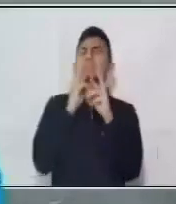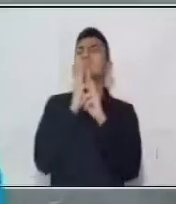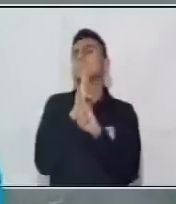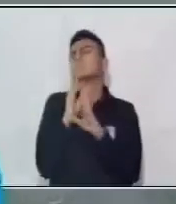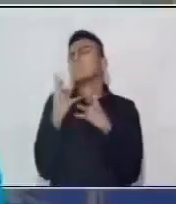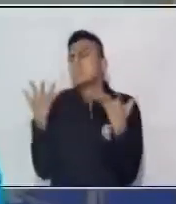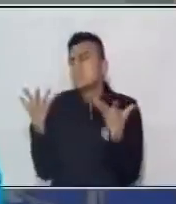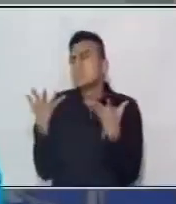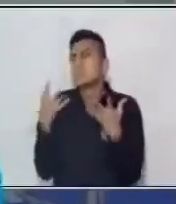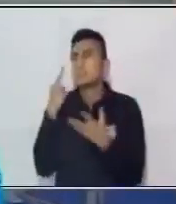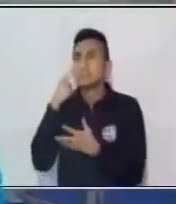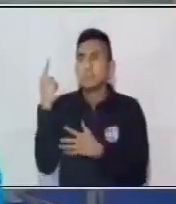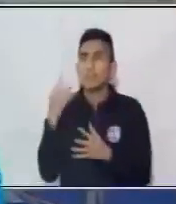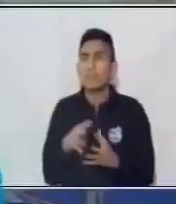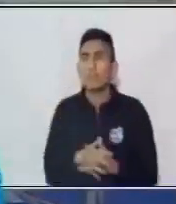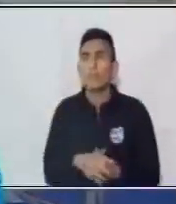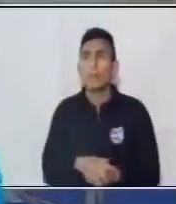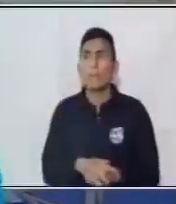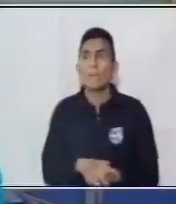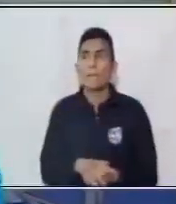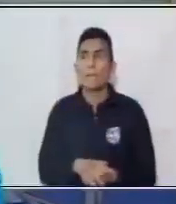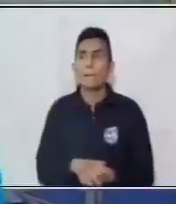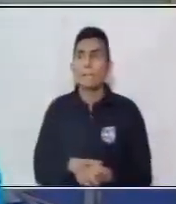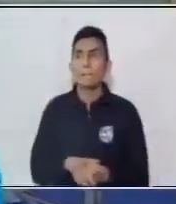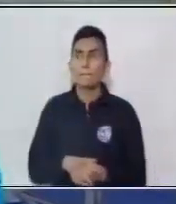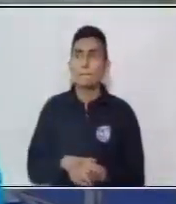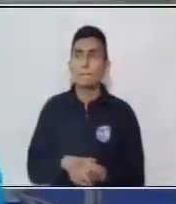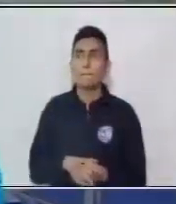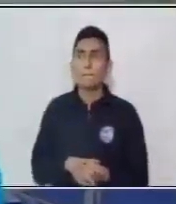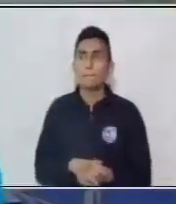resultado el mismo 12.